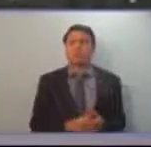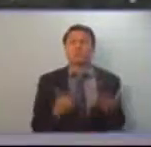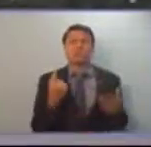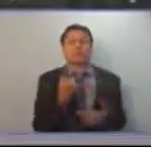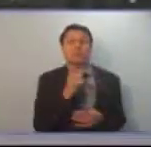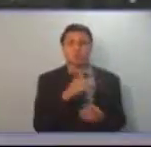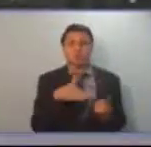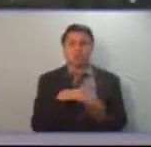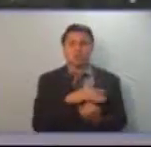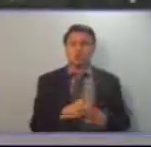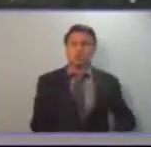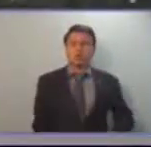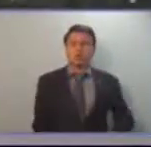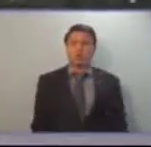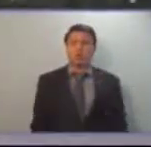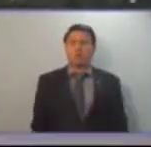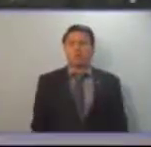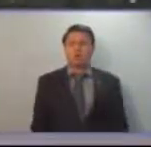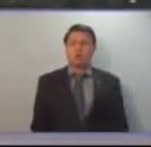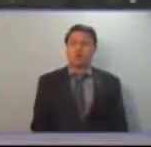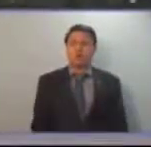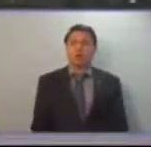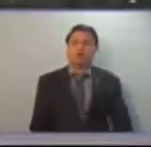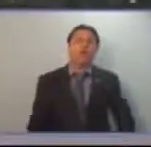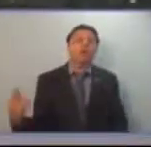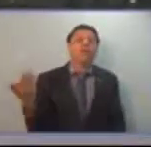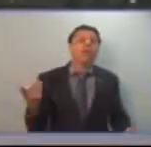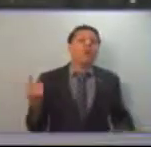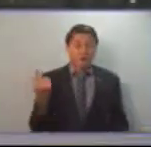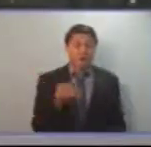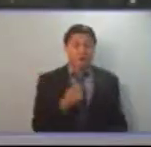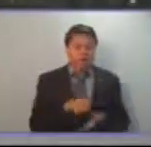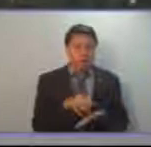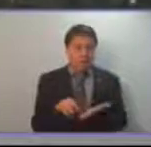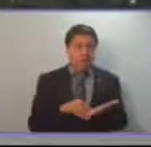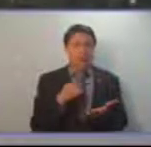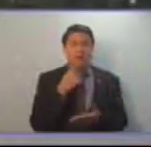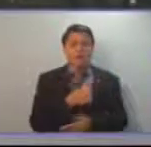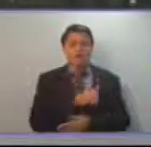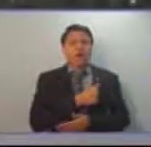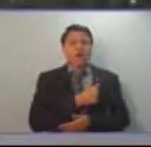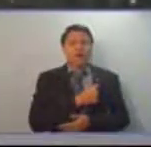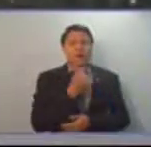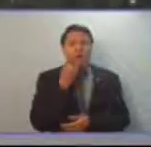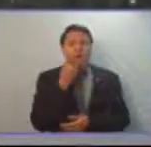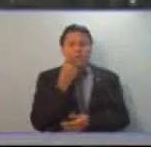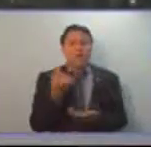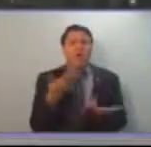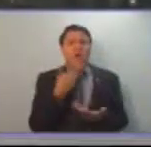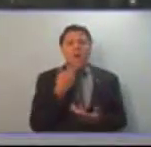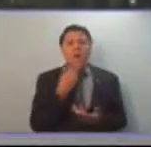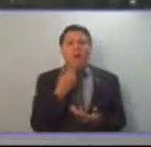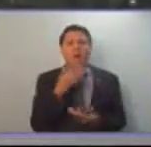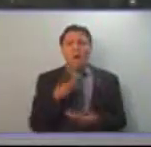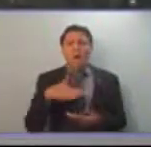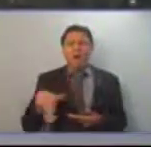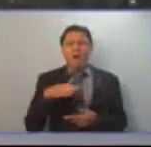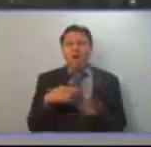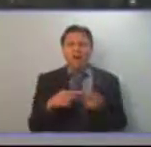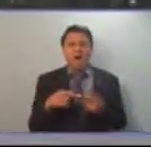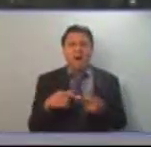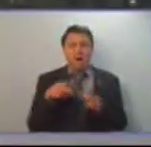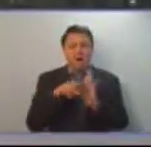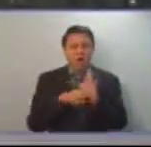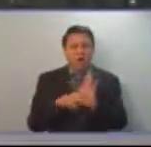esas circunstancias? Porque los habitantes de un municipio son los que ven que su cementerio esté